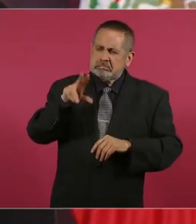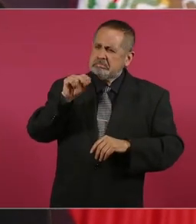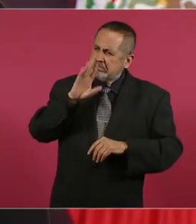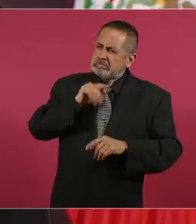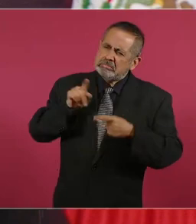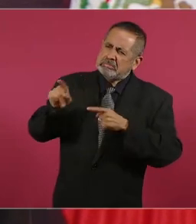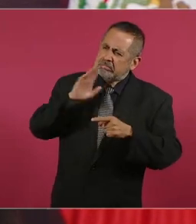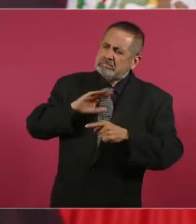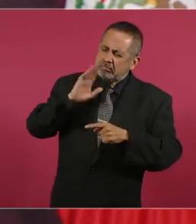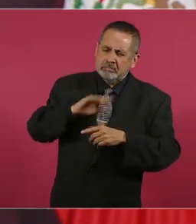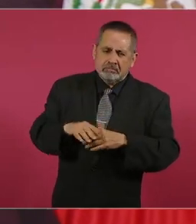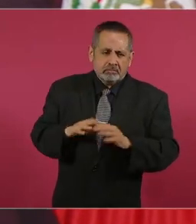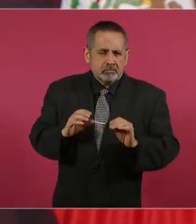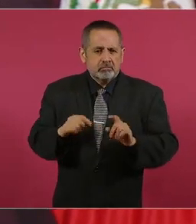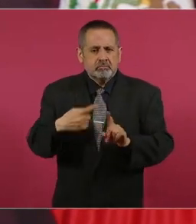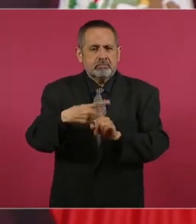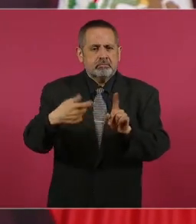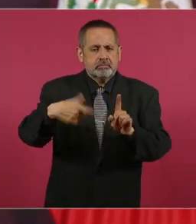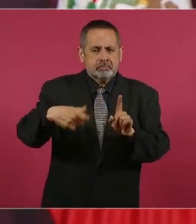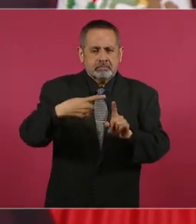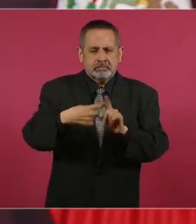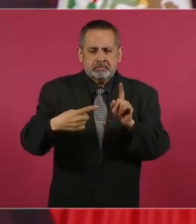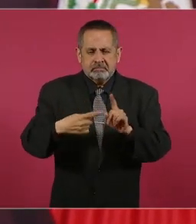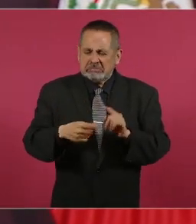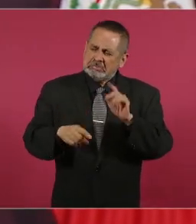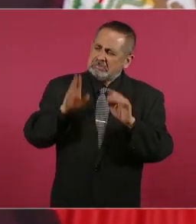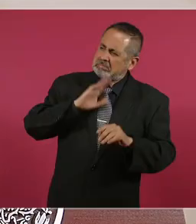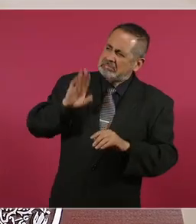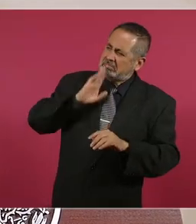o de clase media.